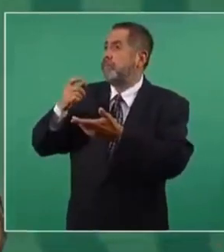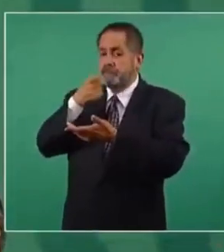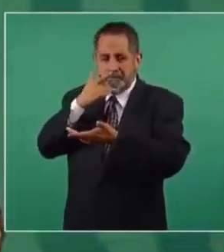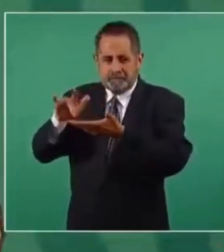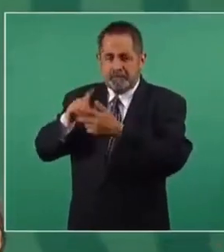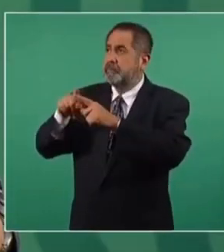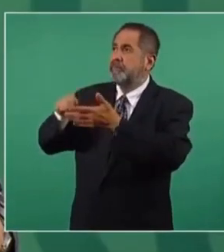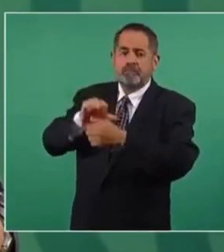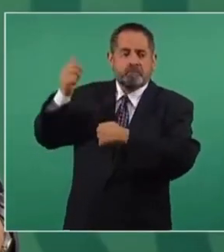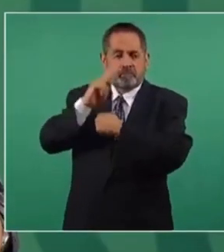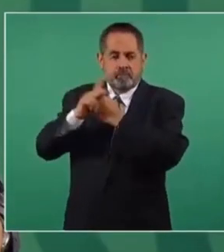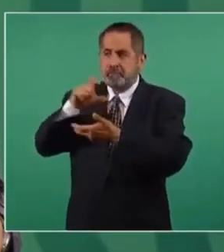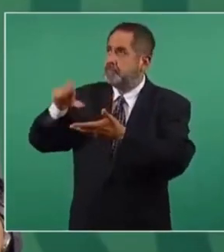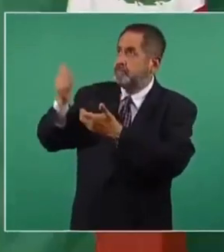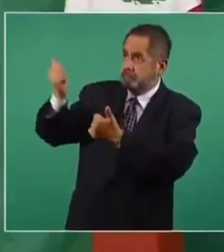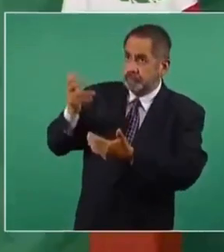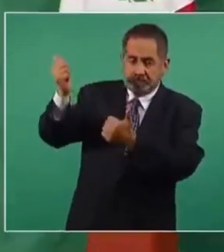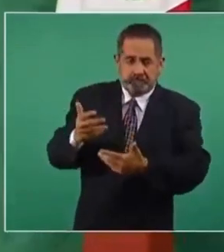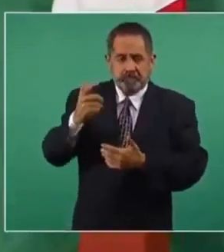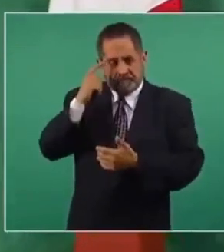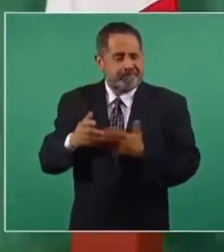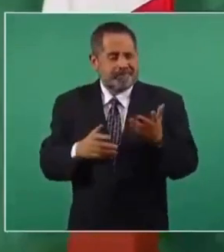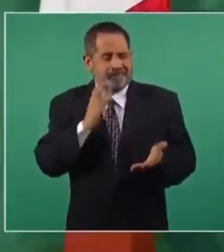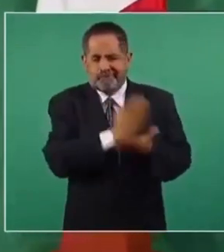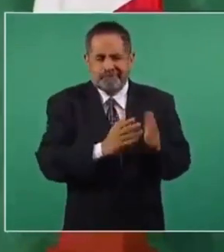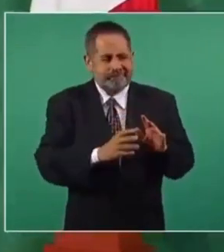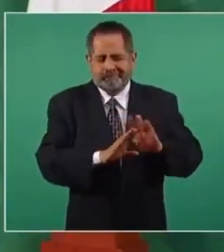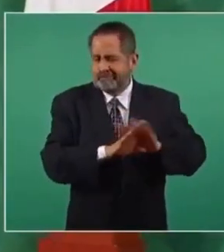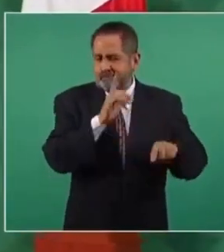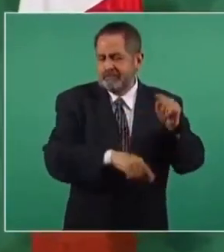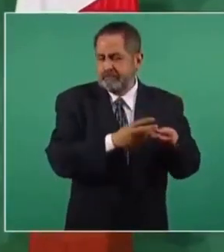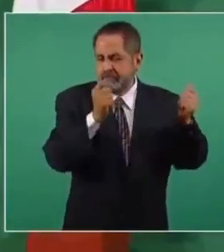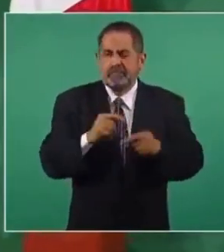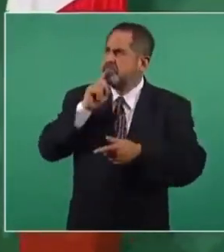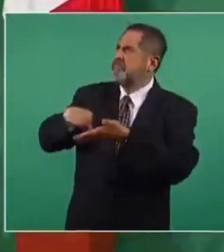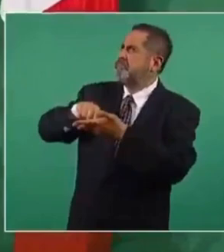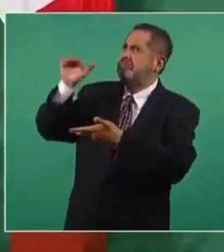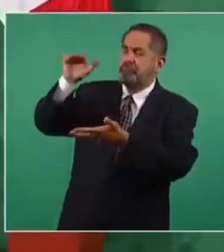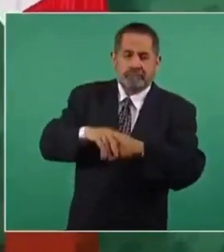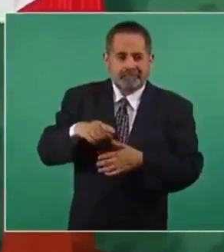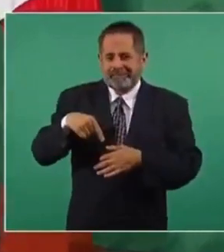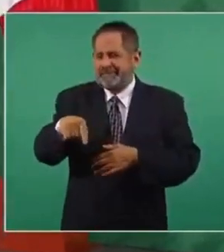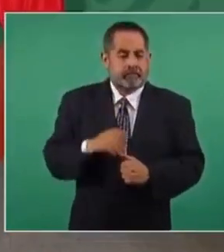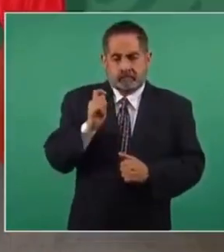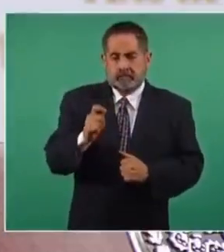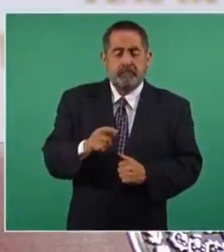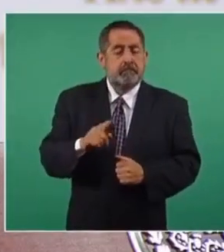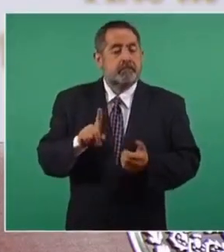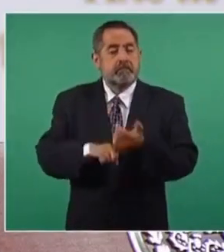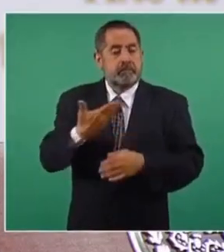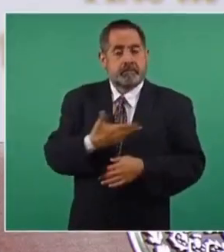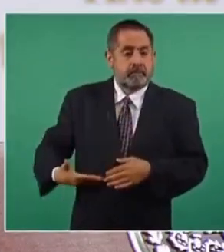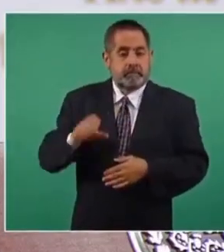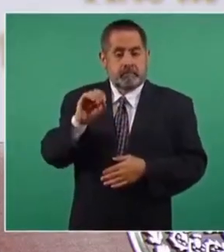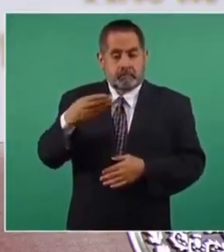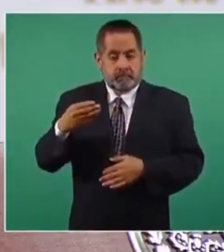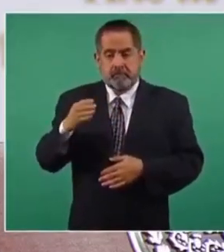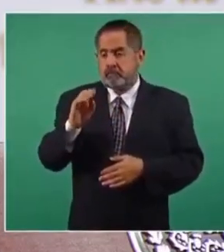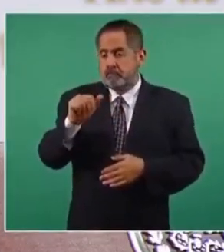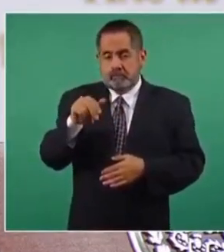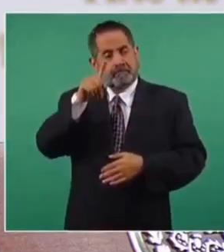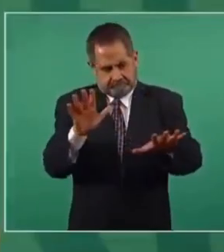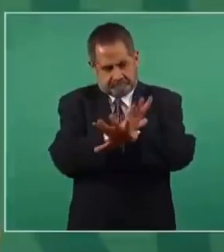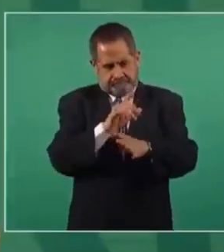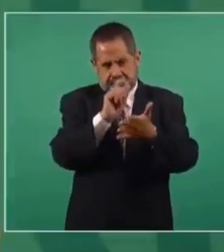en el extranjero para romper el monopolio. Y ya estamos a punto de lograrlo. El presidente Obama llevó a cabo